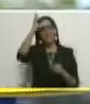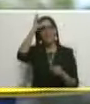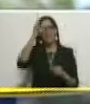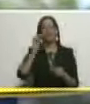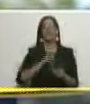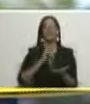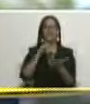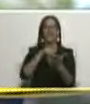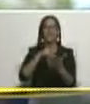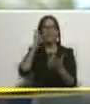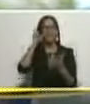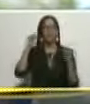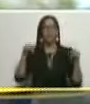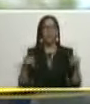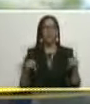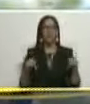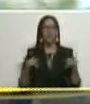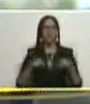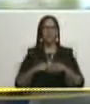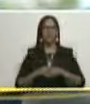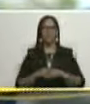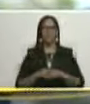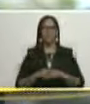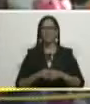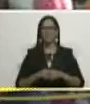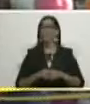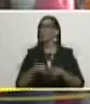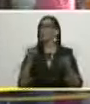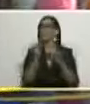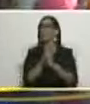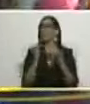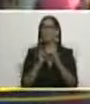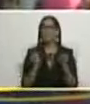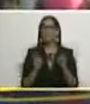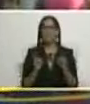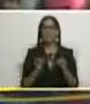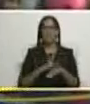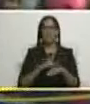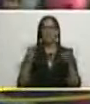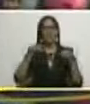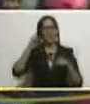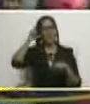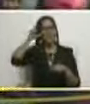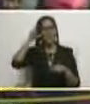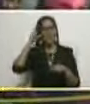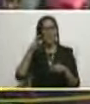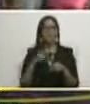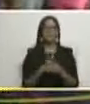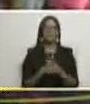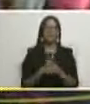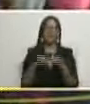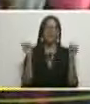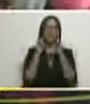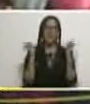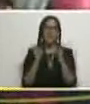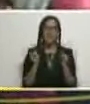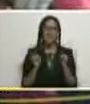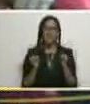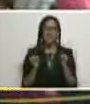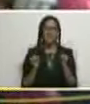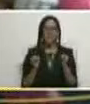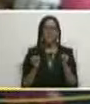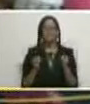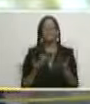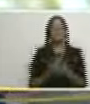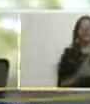está aquí el día de hoy. Felices, porque este es un día para la felicidad. Para la felicidad